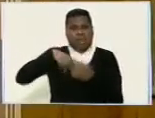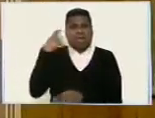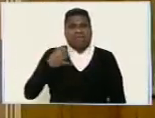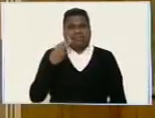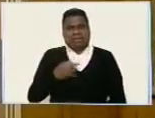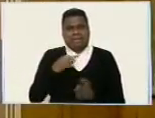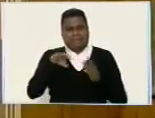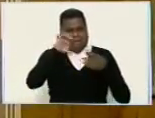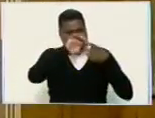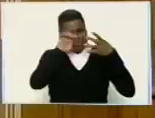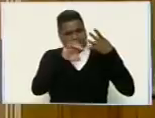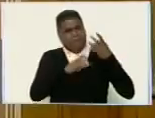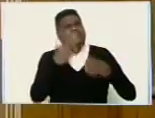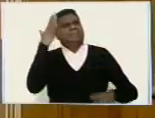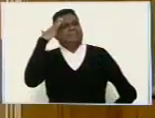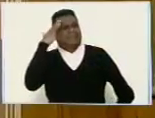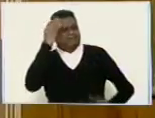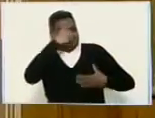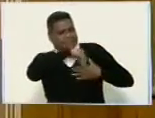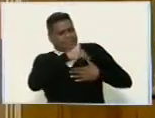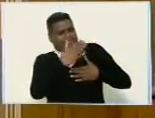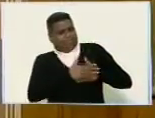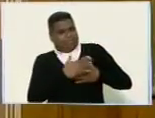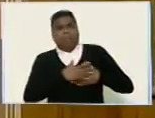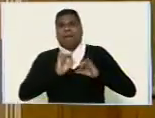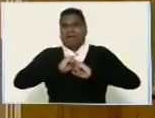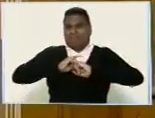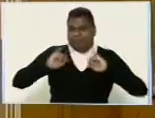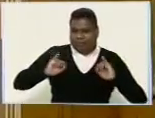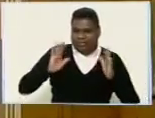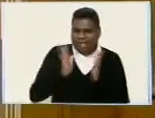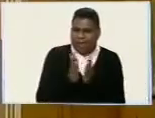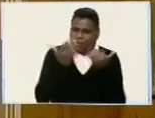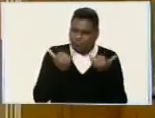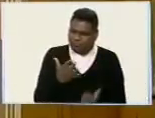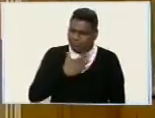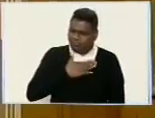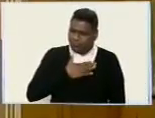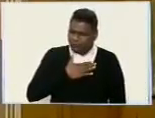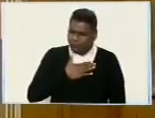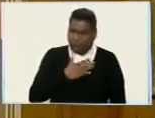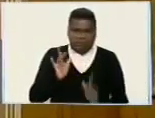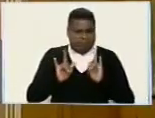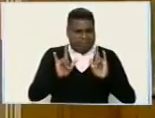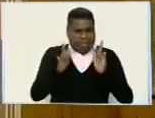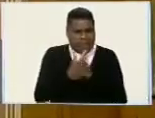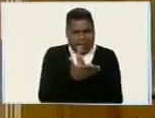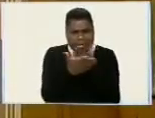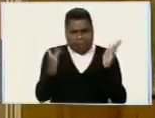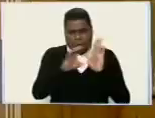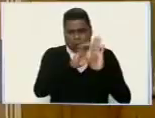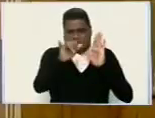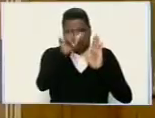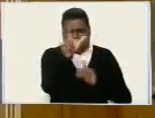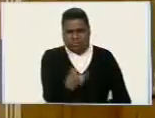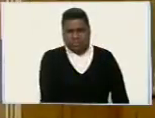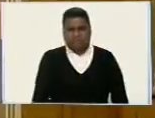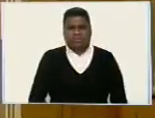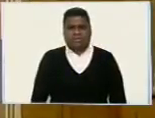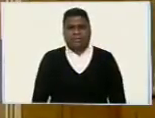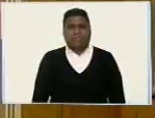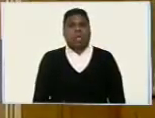la ha caracterizado. Para finalizar, mis queridos constituyentes, Es un